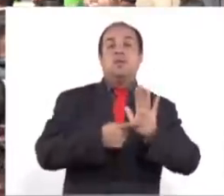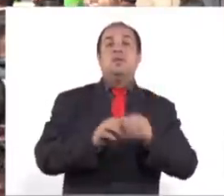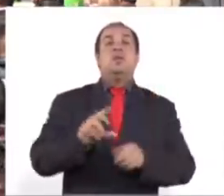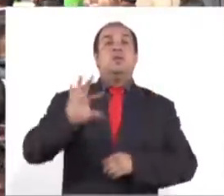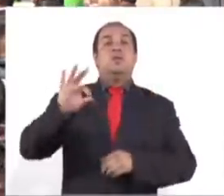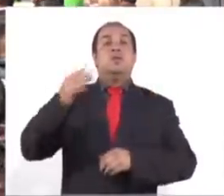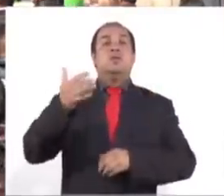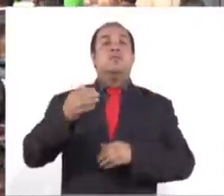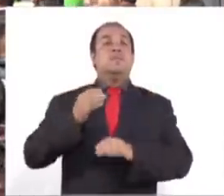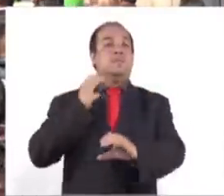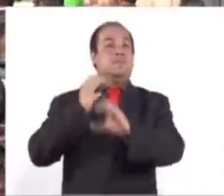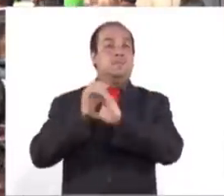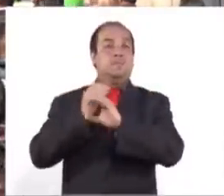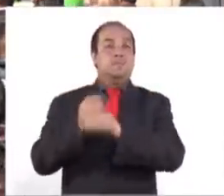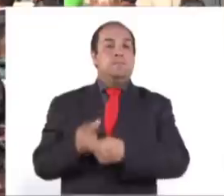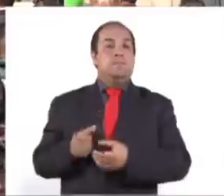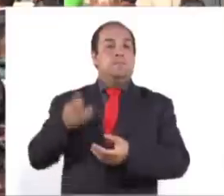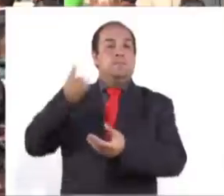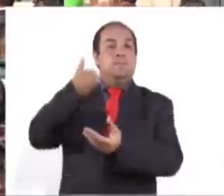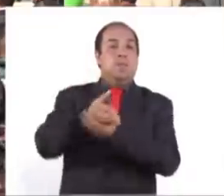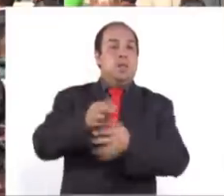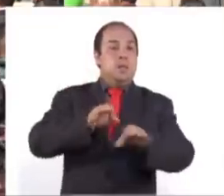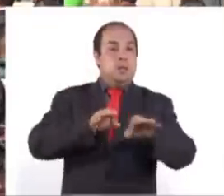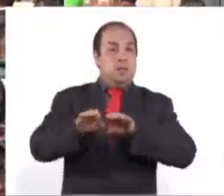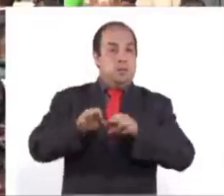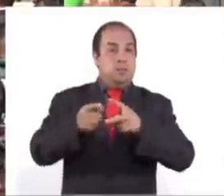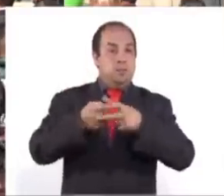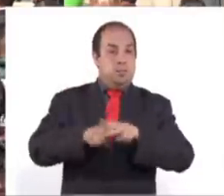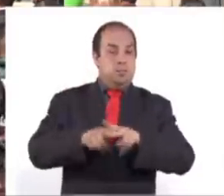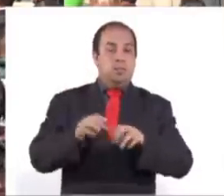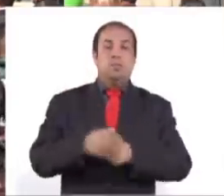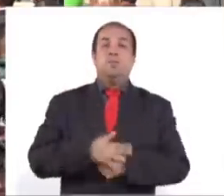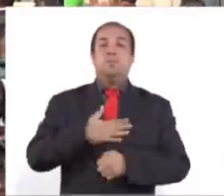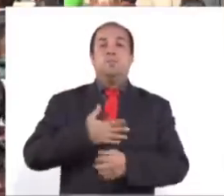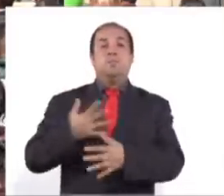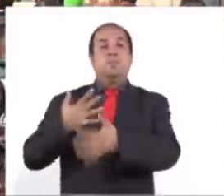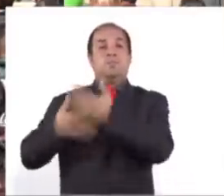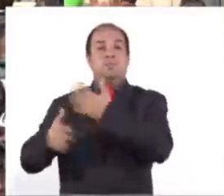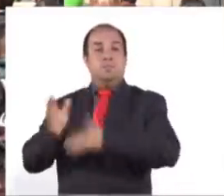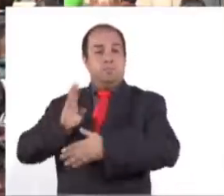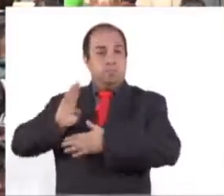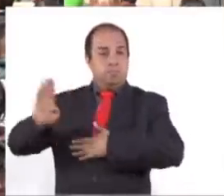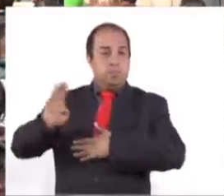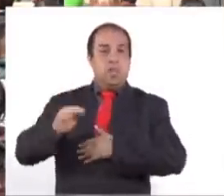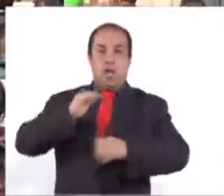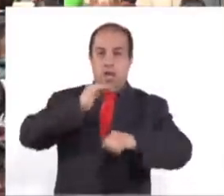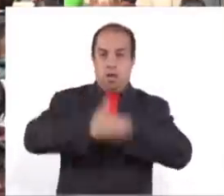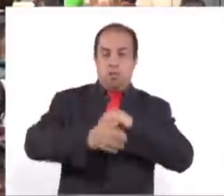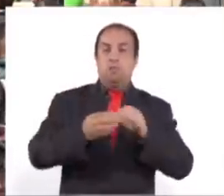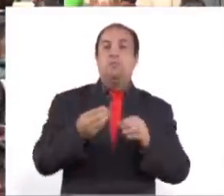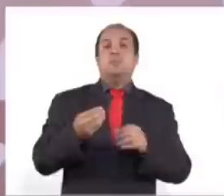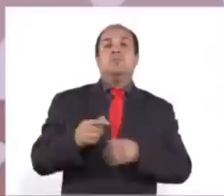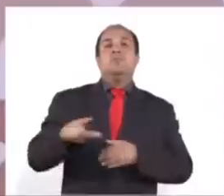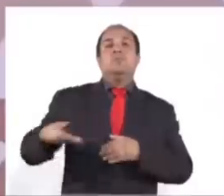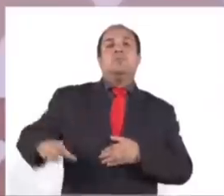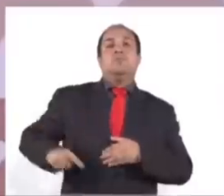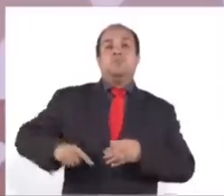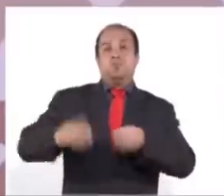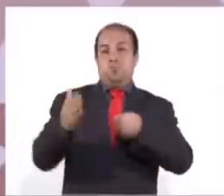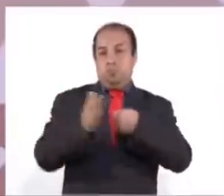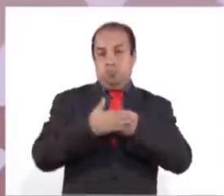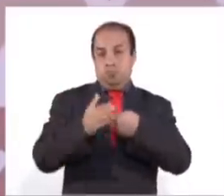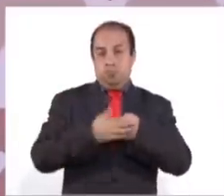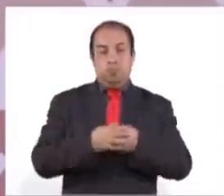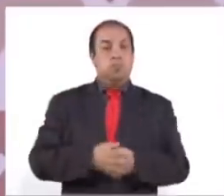incorporan. Me comprometí a que cuando dejemos el gobierno, en el cierre del gobierno, va a